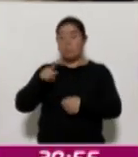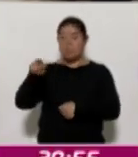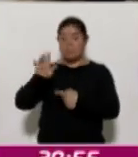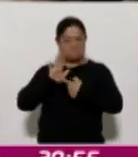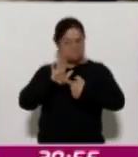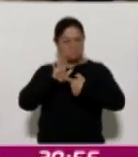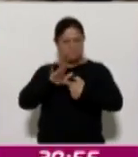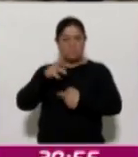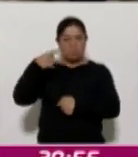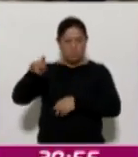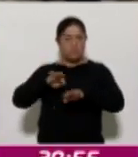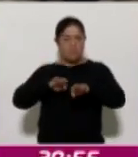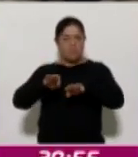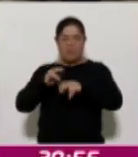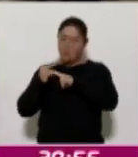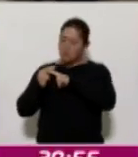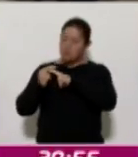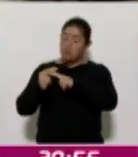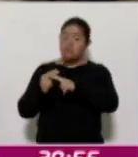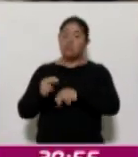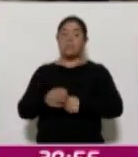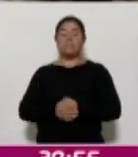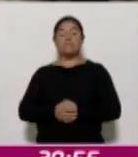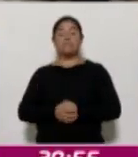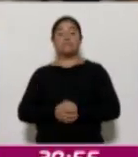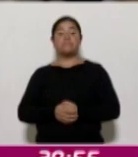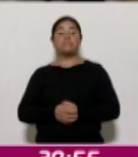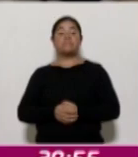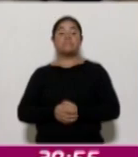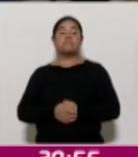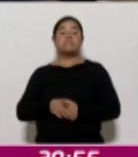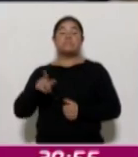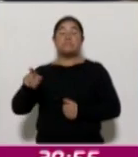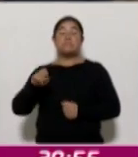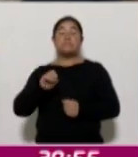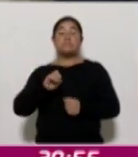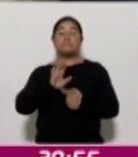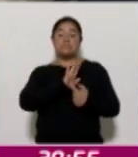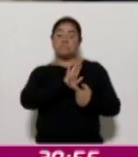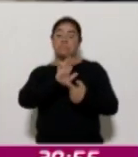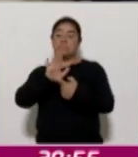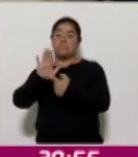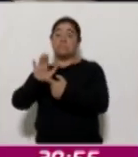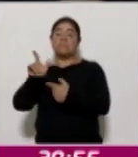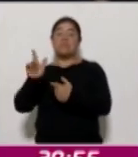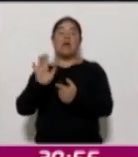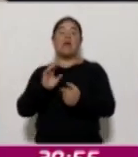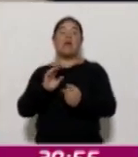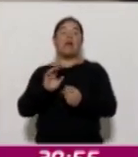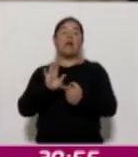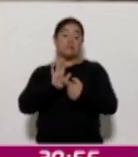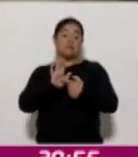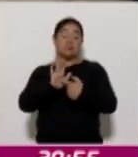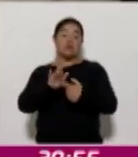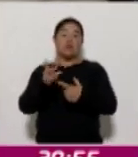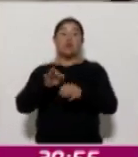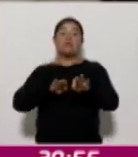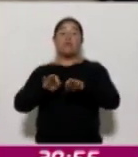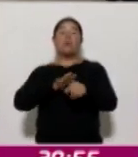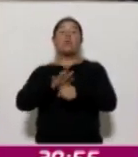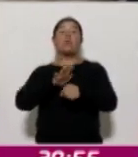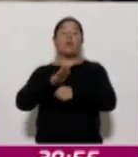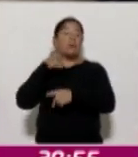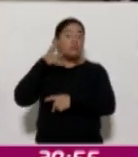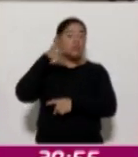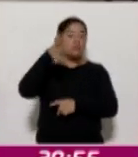de su gestión, esta mitad del encargo y bueno, ha hecho la proyección igual de las obras que van a ejecutar, entonces yo creo que haciendo un